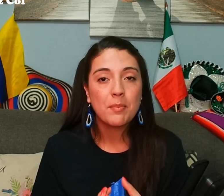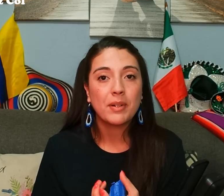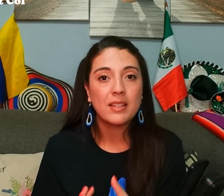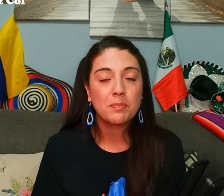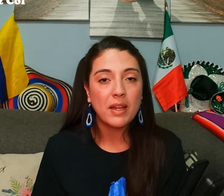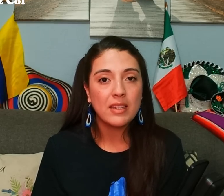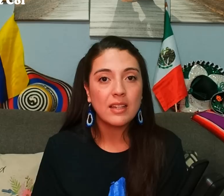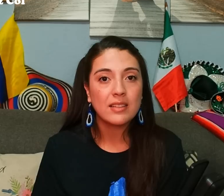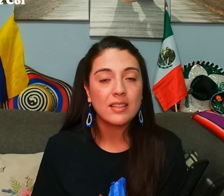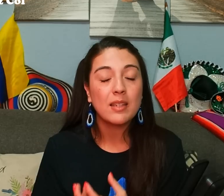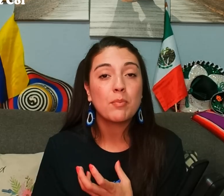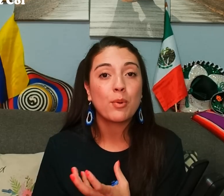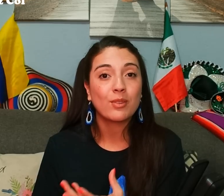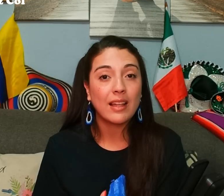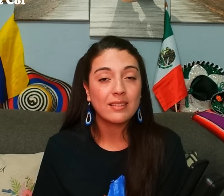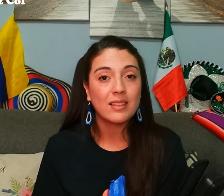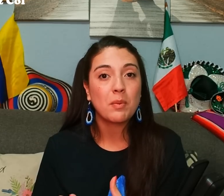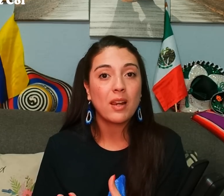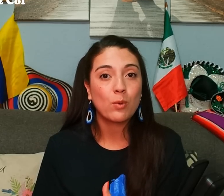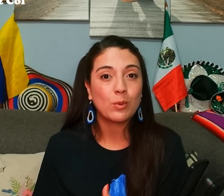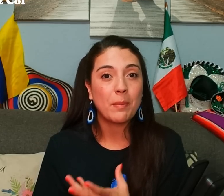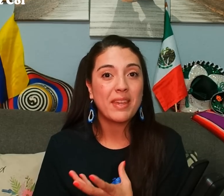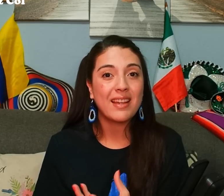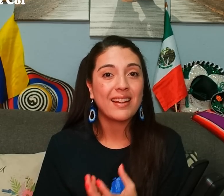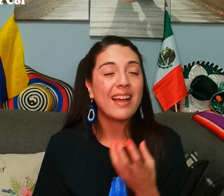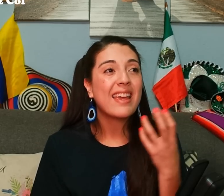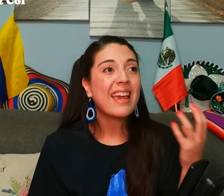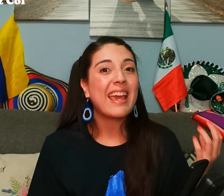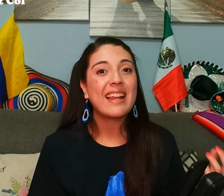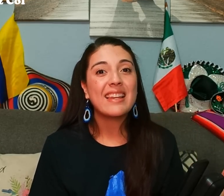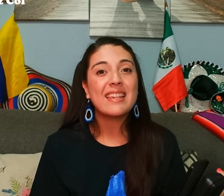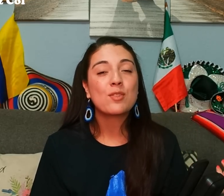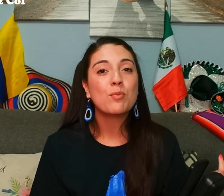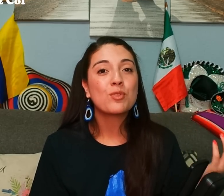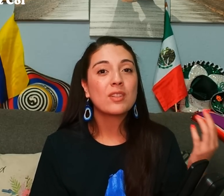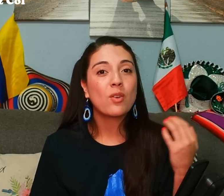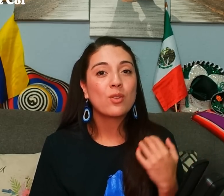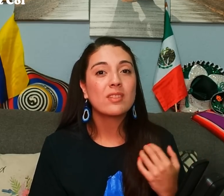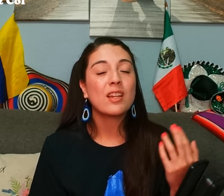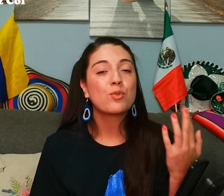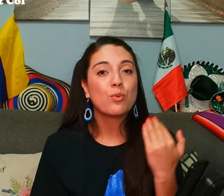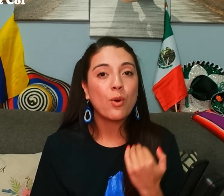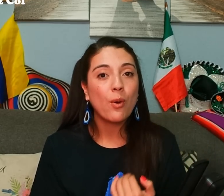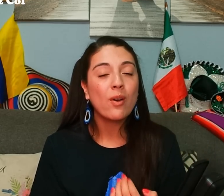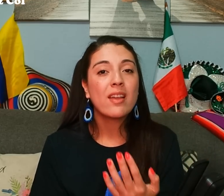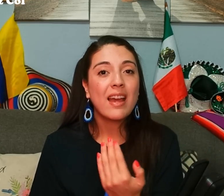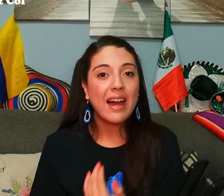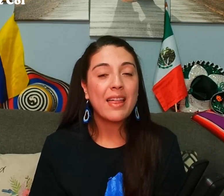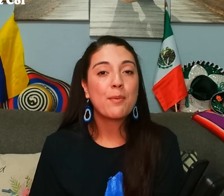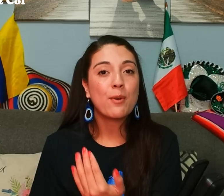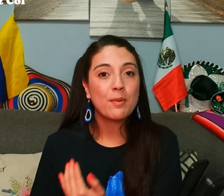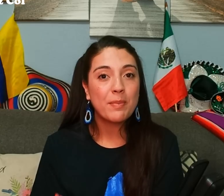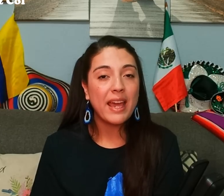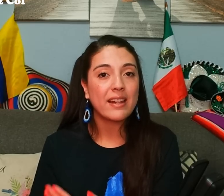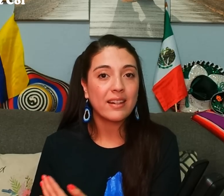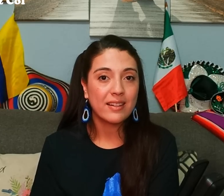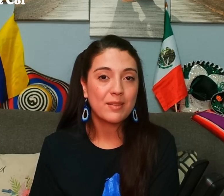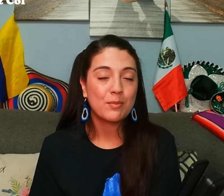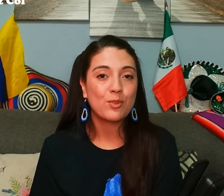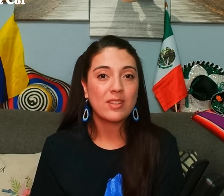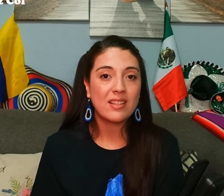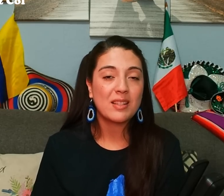piezas prehispánicas importantes para la cultura mexicana. Él hizo muchas cosas y ayudó a